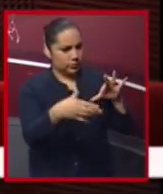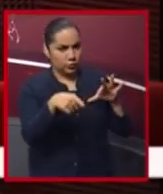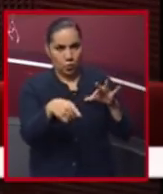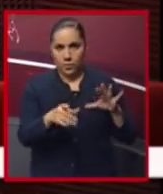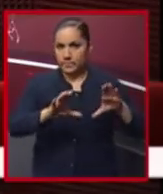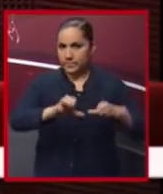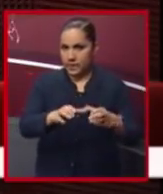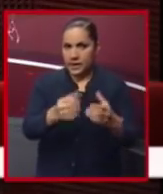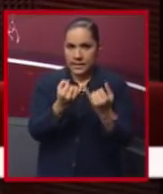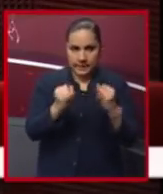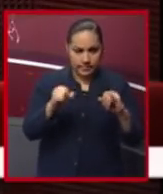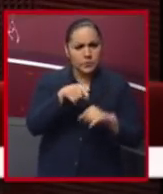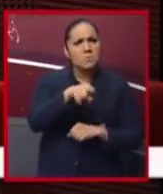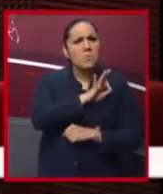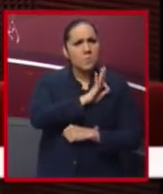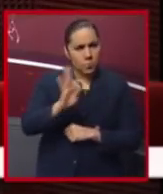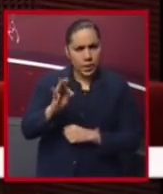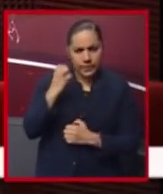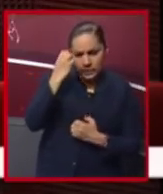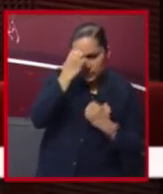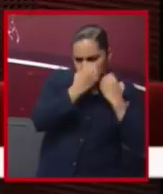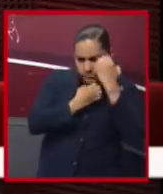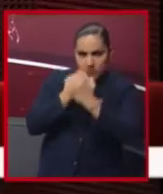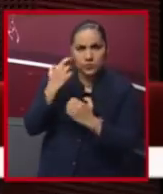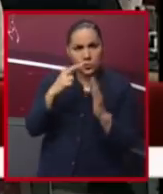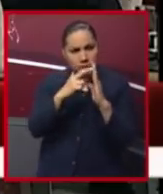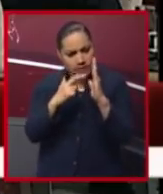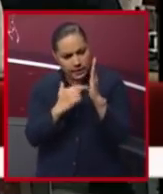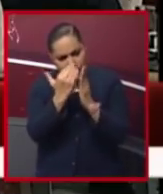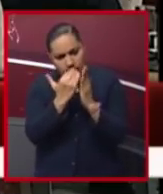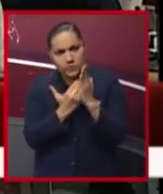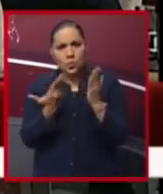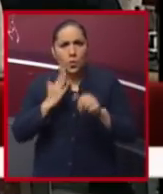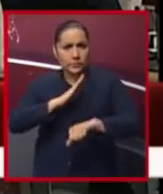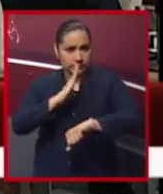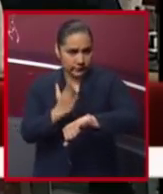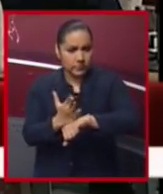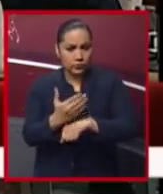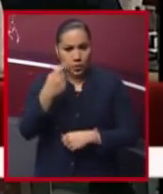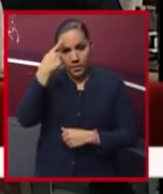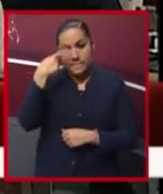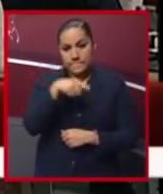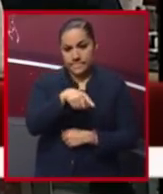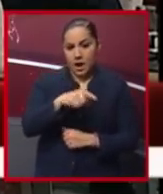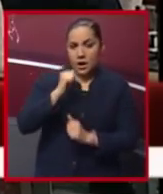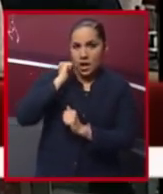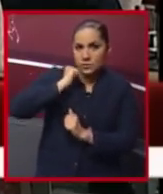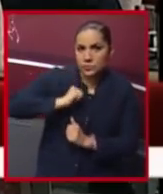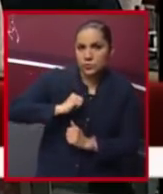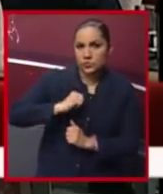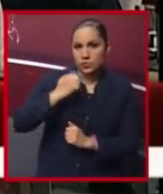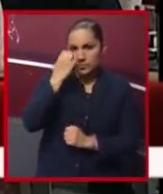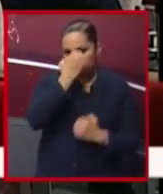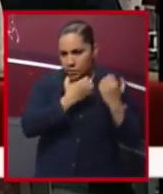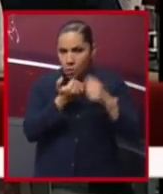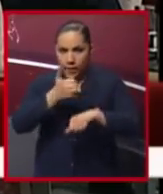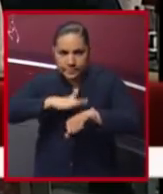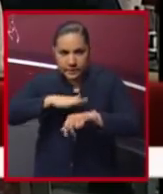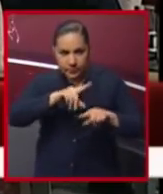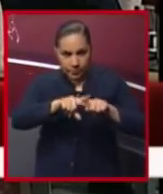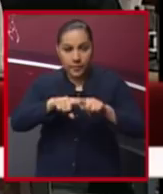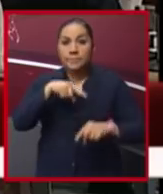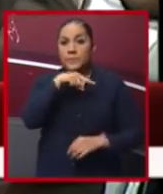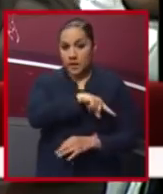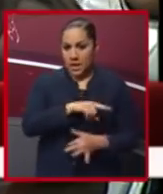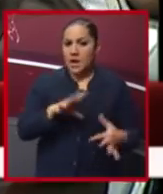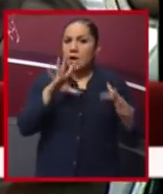independiente, con funciones de inspección, regulación y sanción en materia de prevención de administración. Así lo explicó el presidente de este